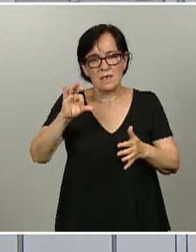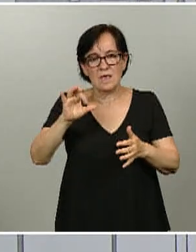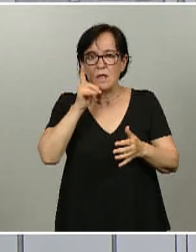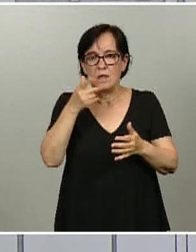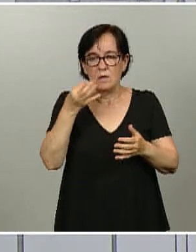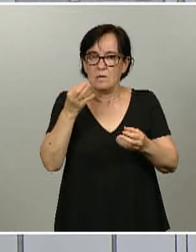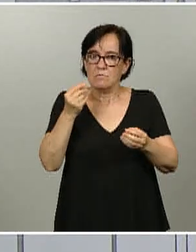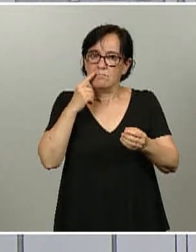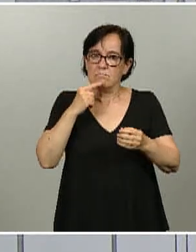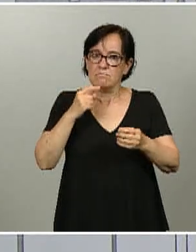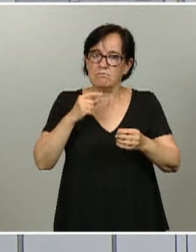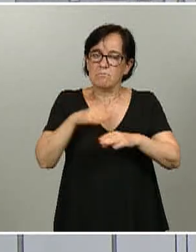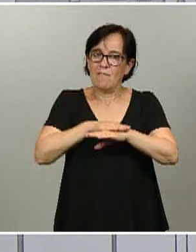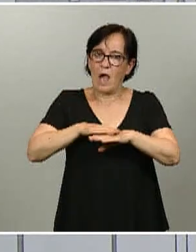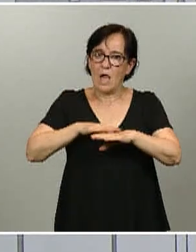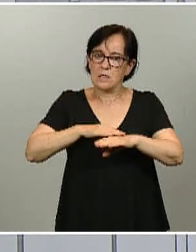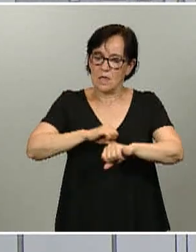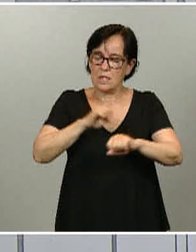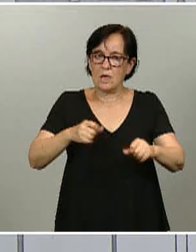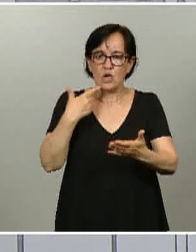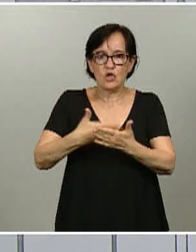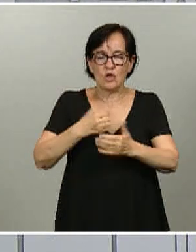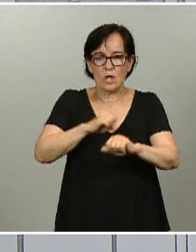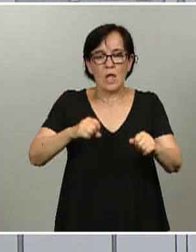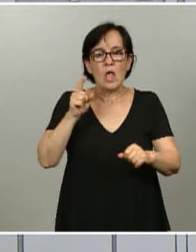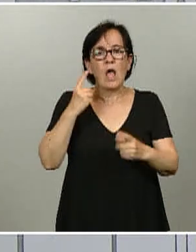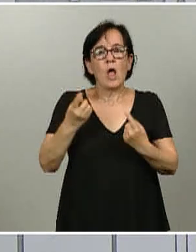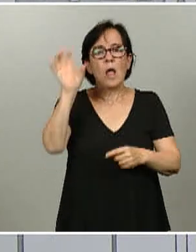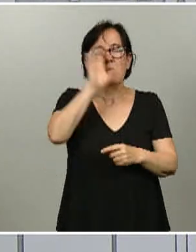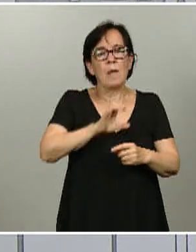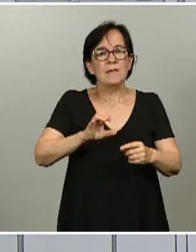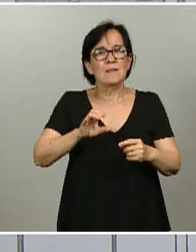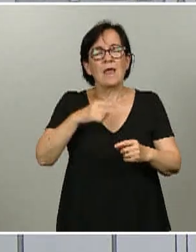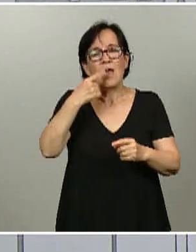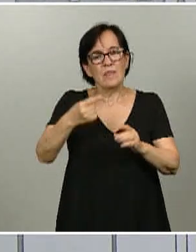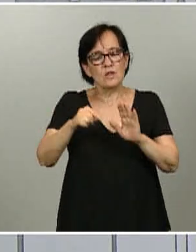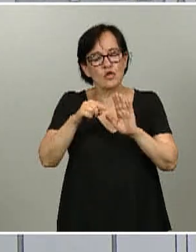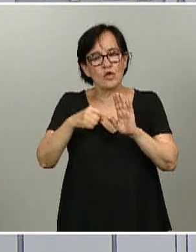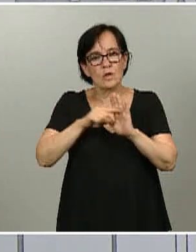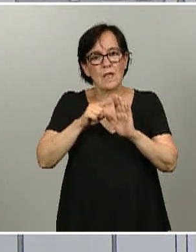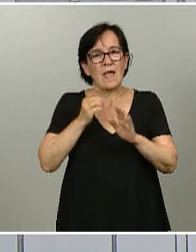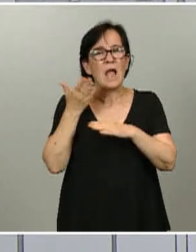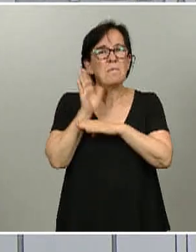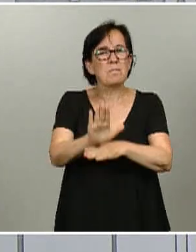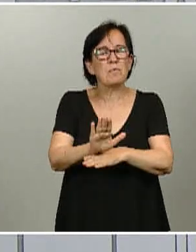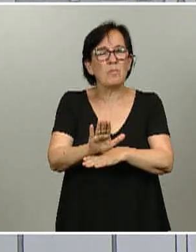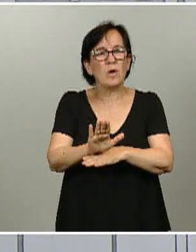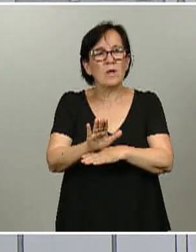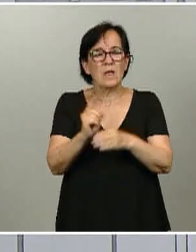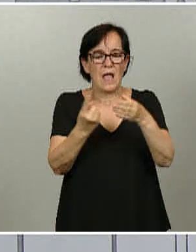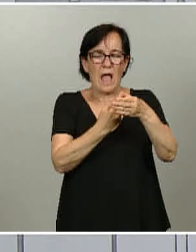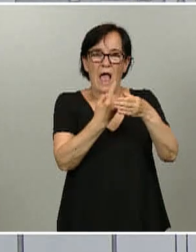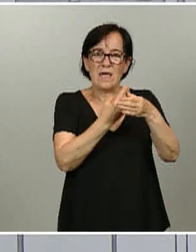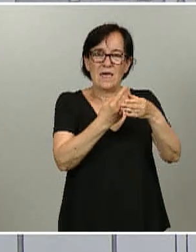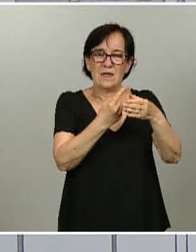sigue siendo una recomendación para que los países lo valoremos. Ha rebajado la propuesta de aislamiento y cuarentena de 14 a